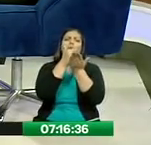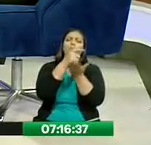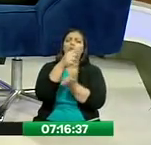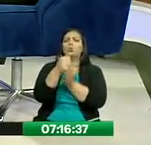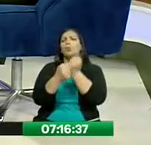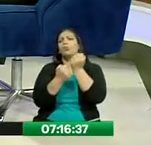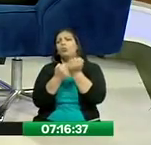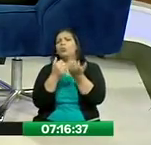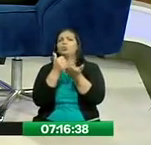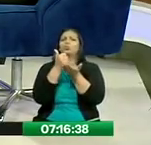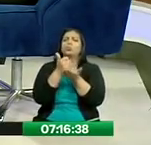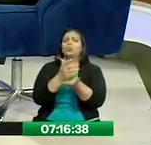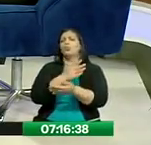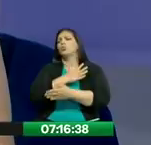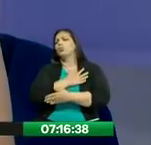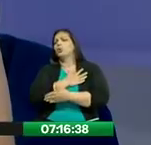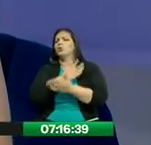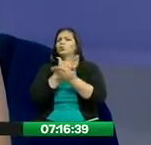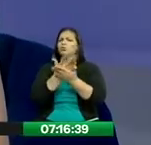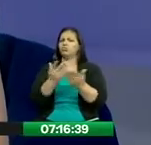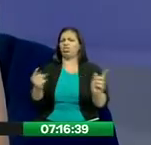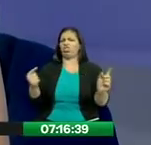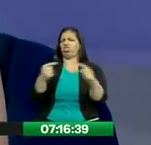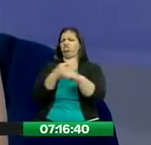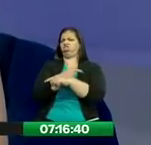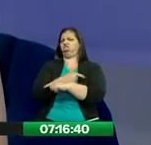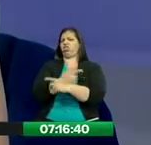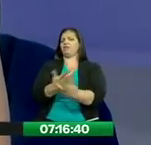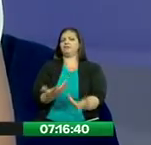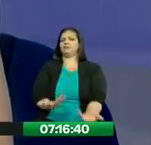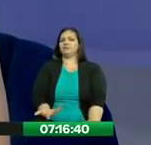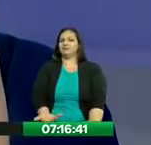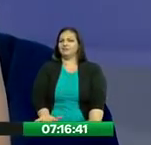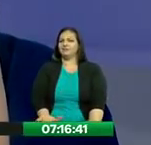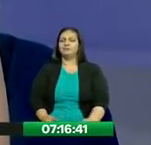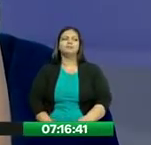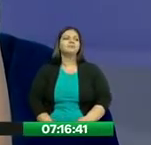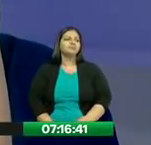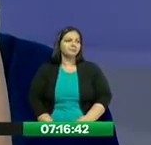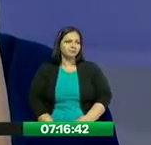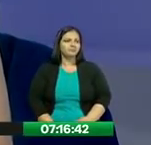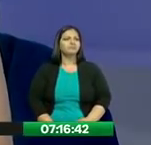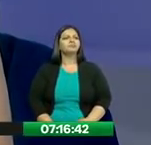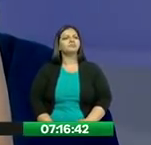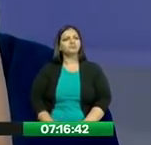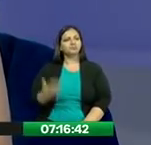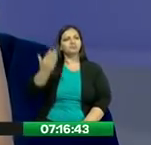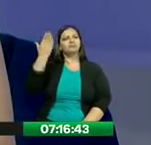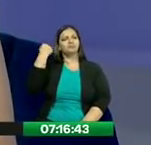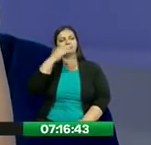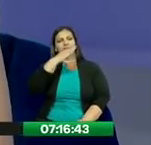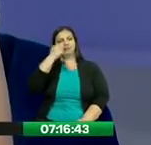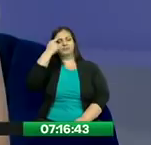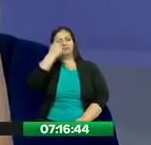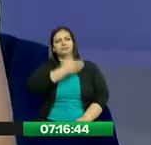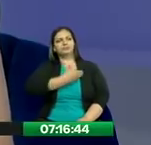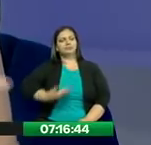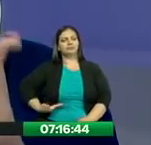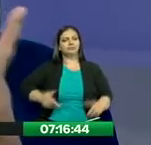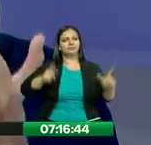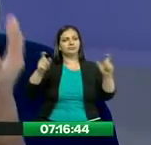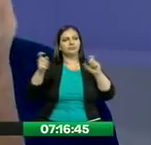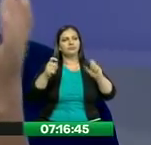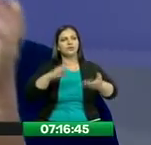podía tener su propio discurso, que fue lo que lo hizo fuerte, ahora solamente oportunismo. Y eso le quita, ante los ojos